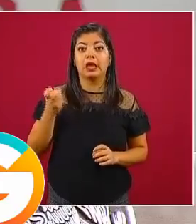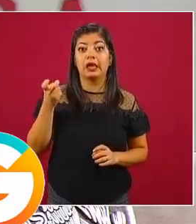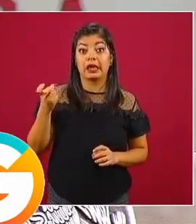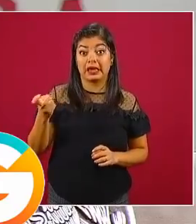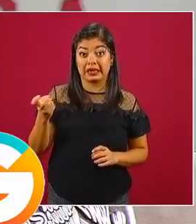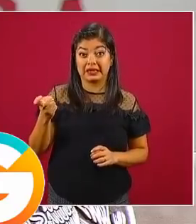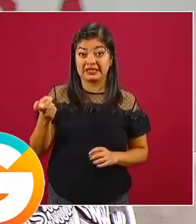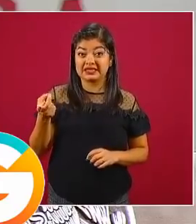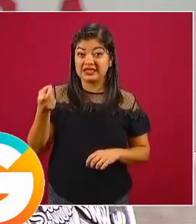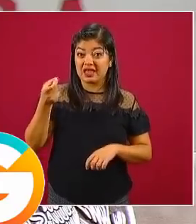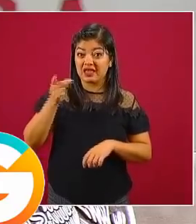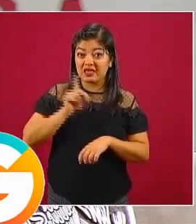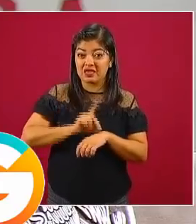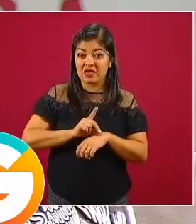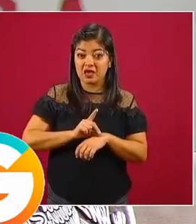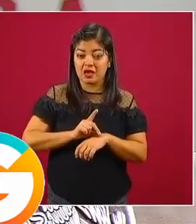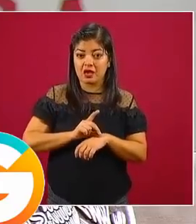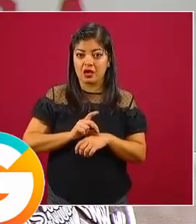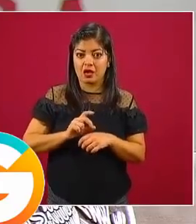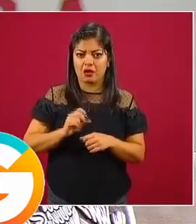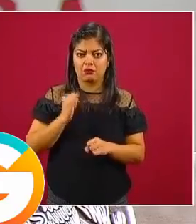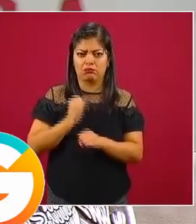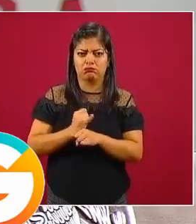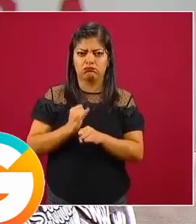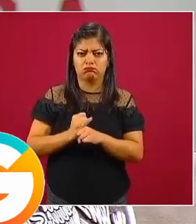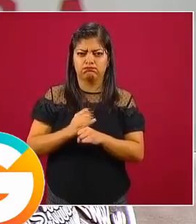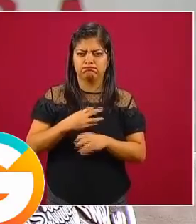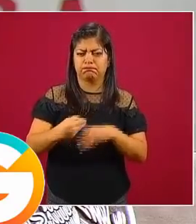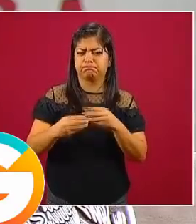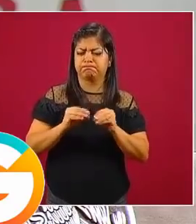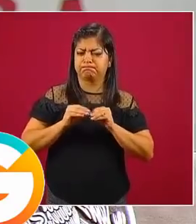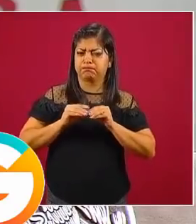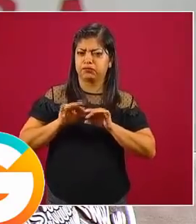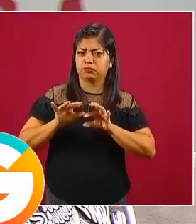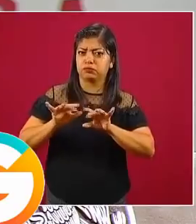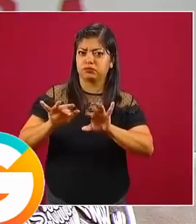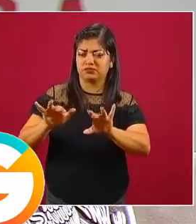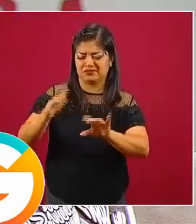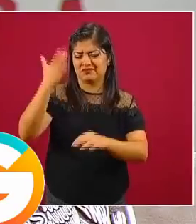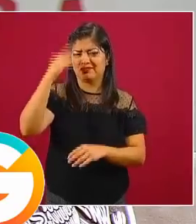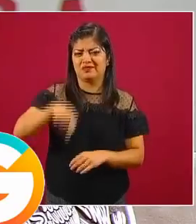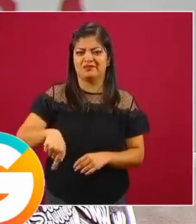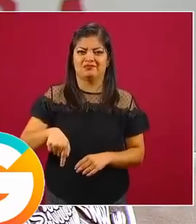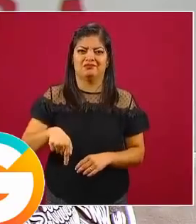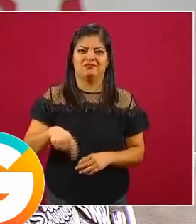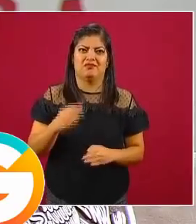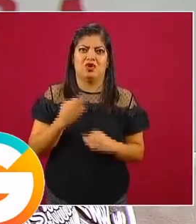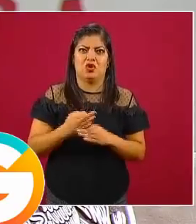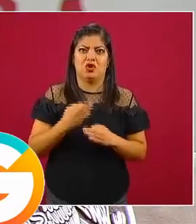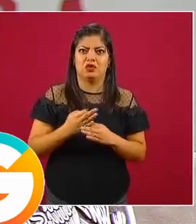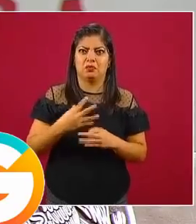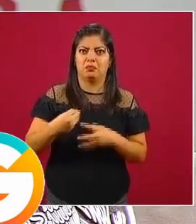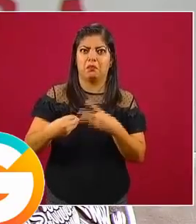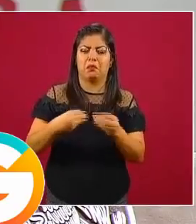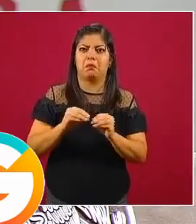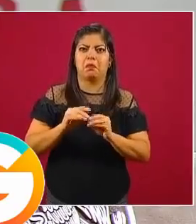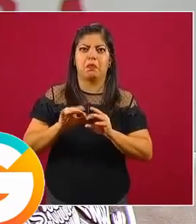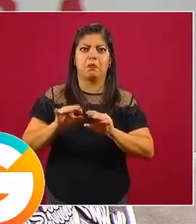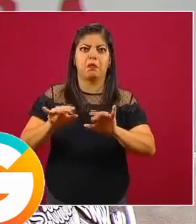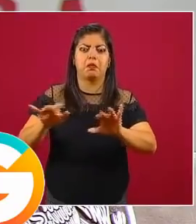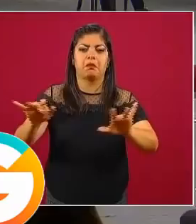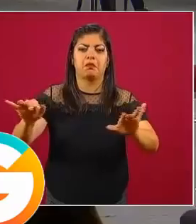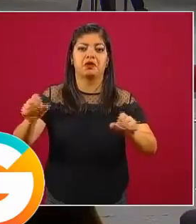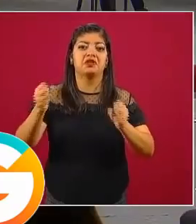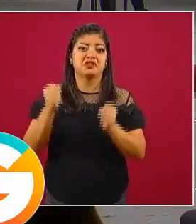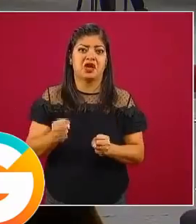plagó el internet, las redes sociales, las benditas redes sociales, se